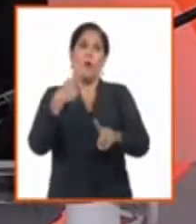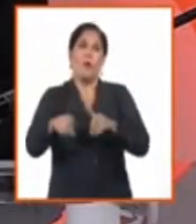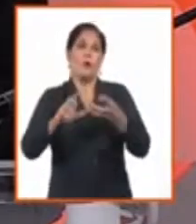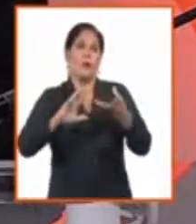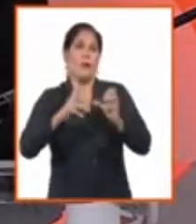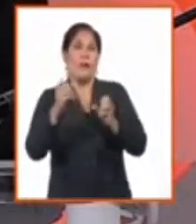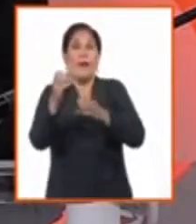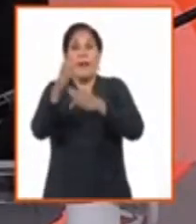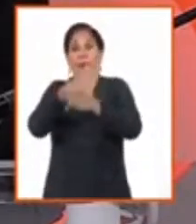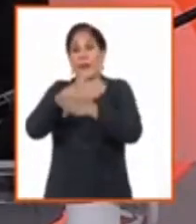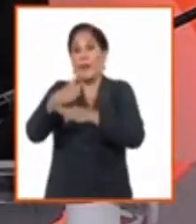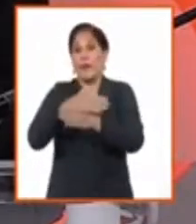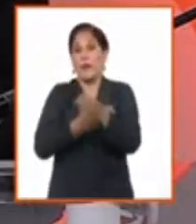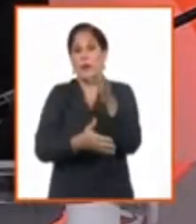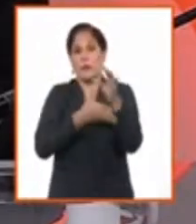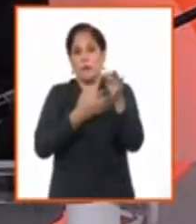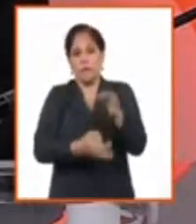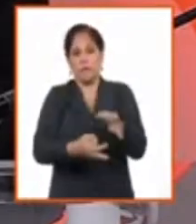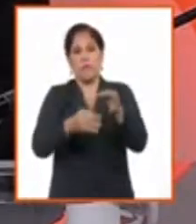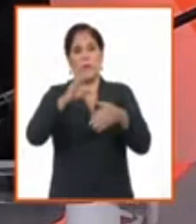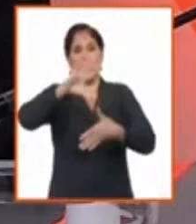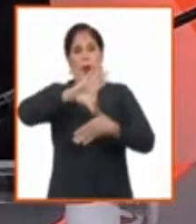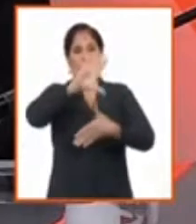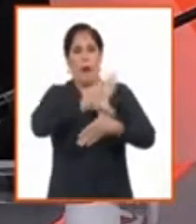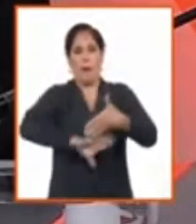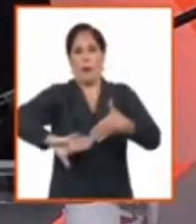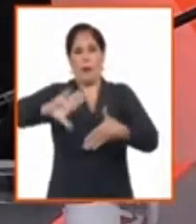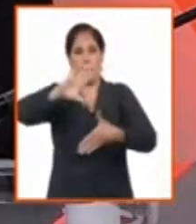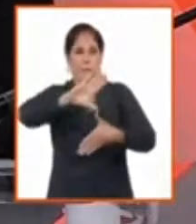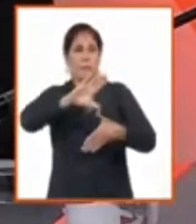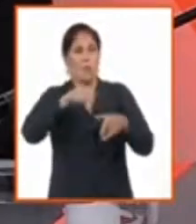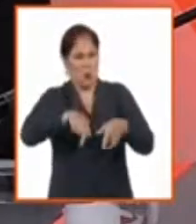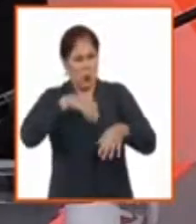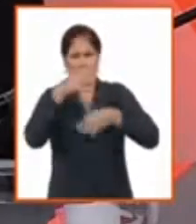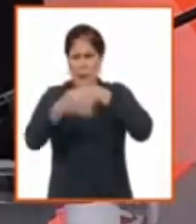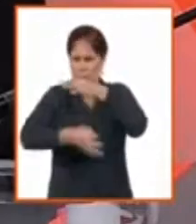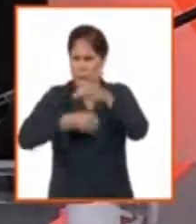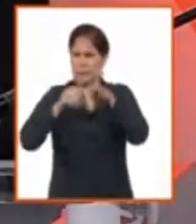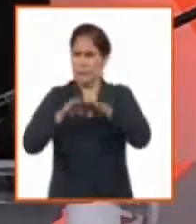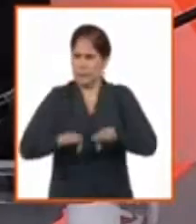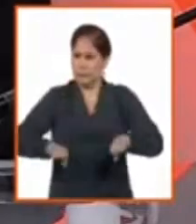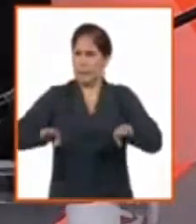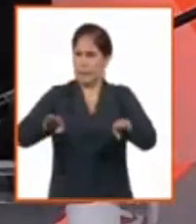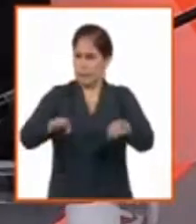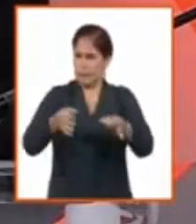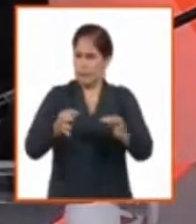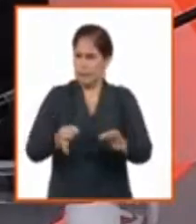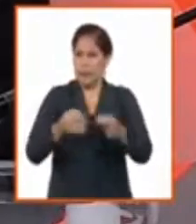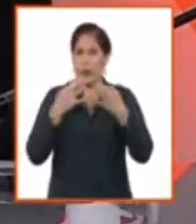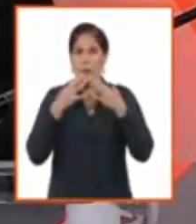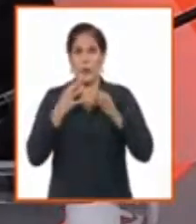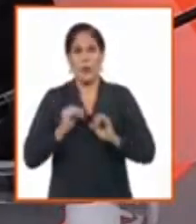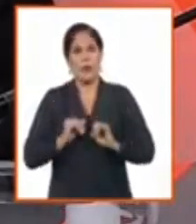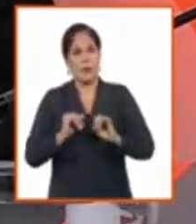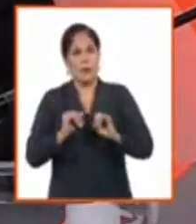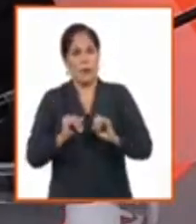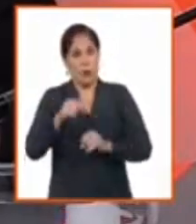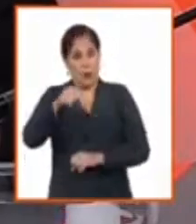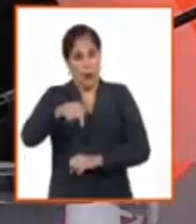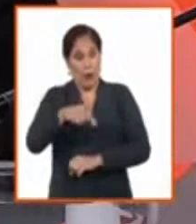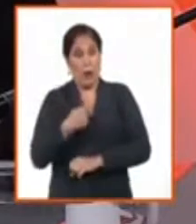hacia la realidad de nuestra región de eso estaremos hablando hoy en nuestra mesa redonda que tengo el placer